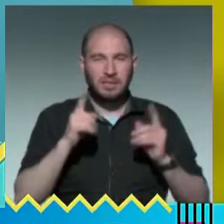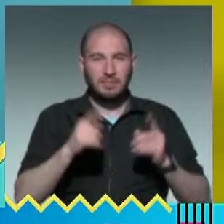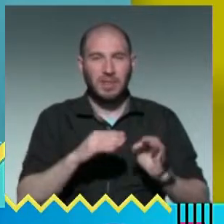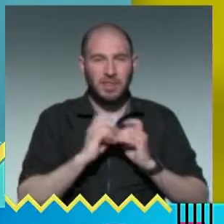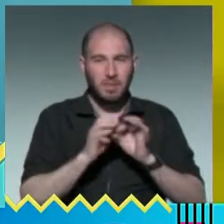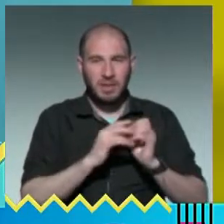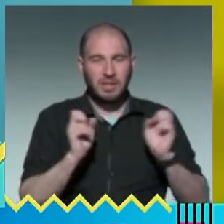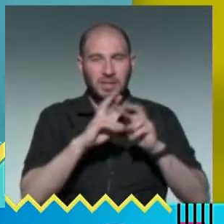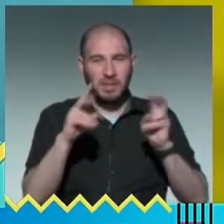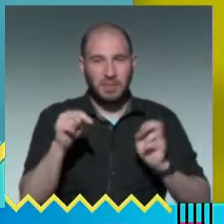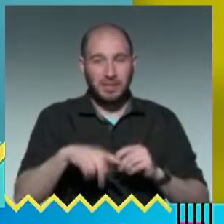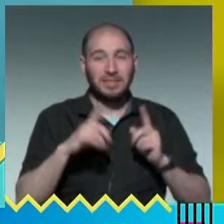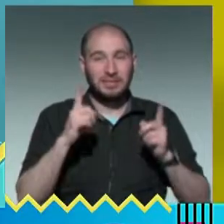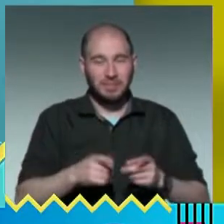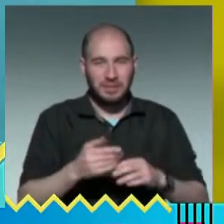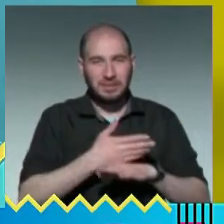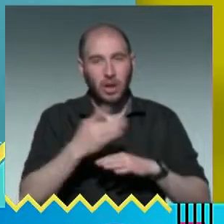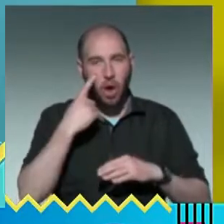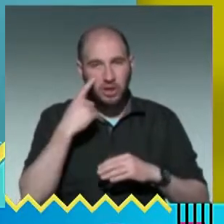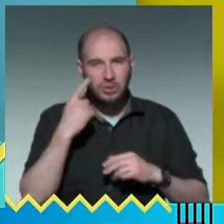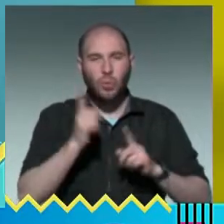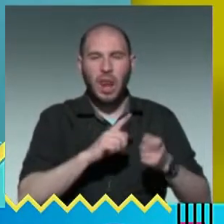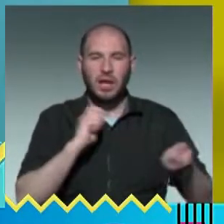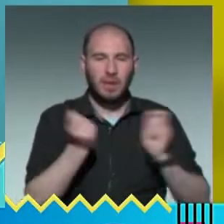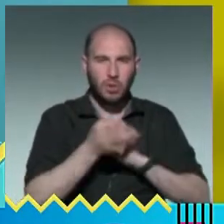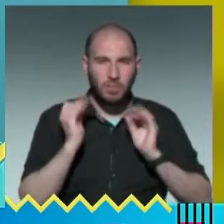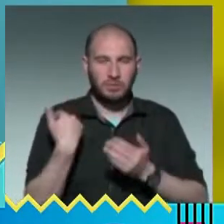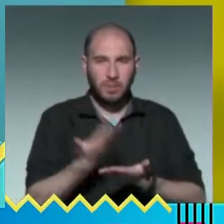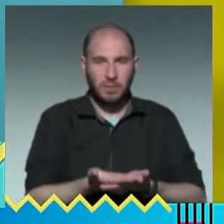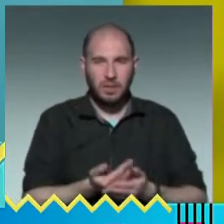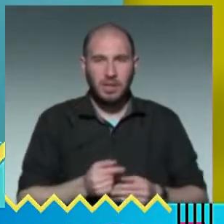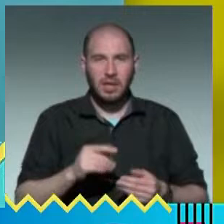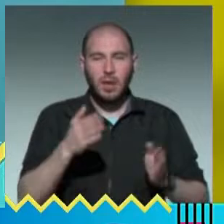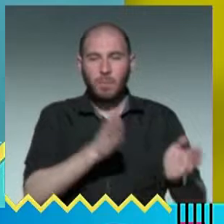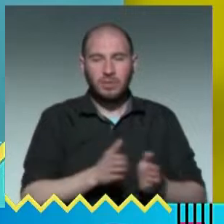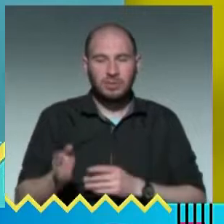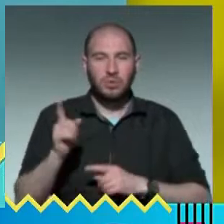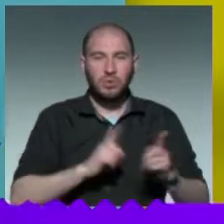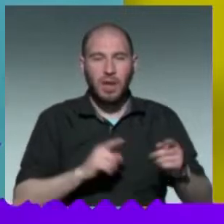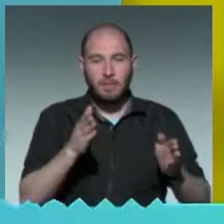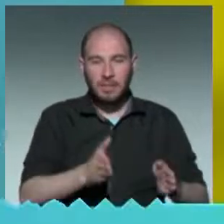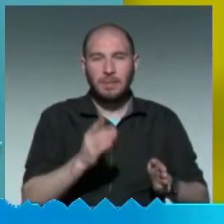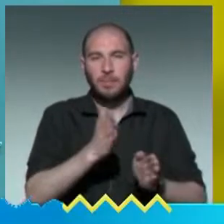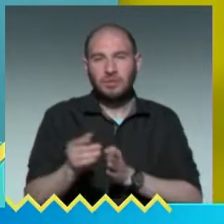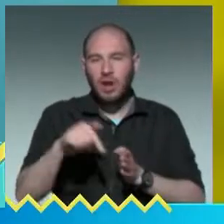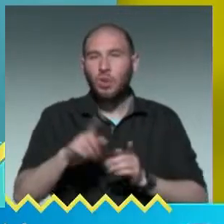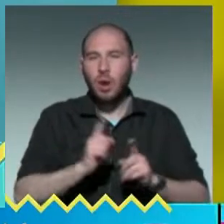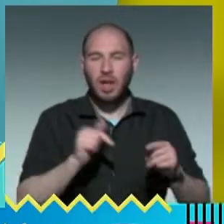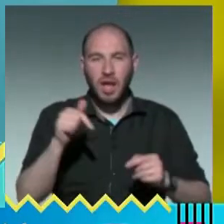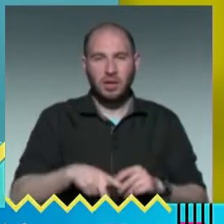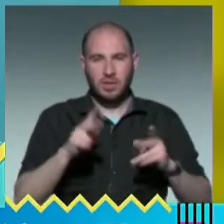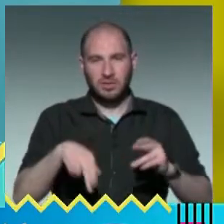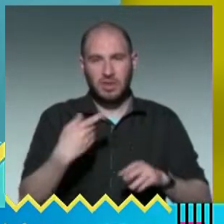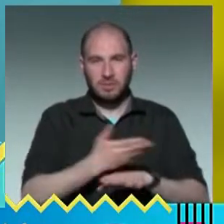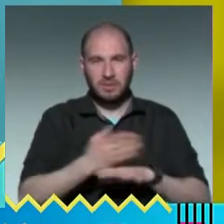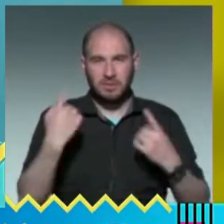el debate en relación a esto y también seguir conociendo cuál es esta reforma integral que se propone y en qué proceso, en qué etapa del proceso se encuentra. Nos vamos a un